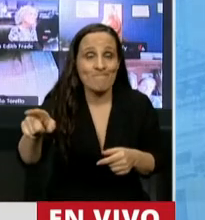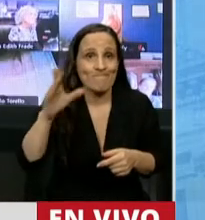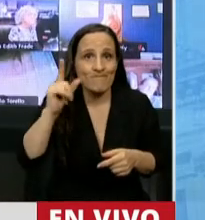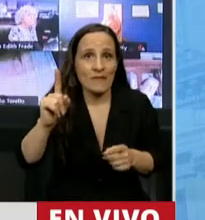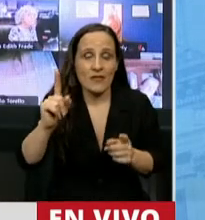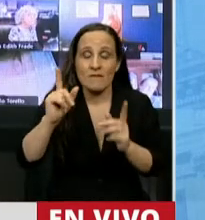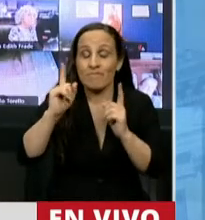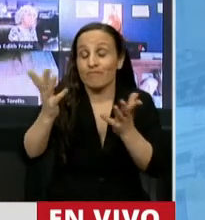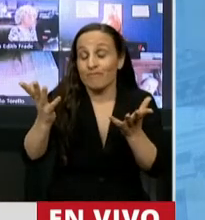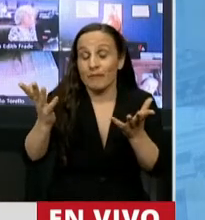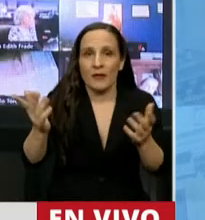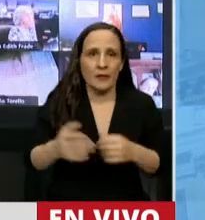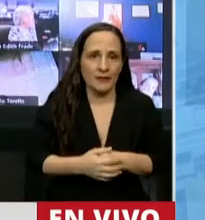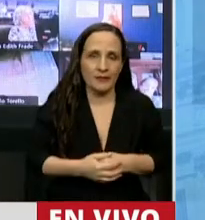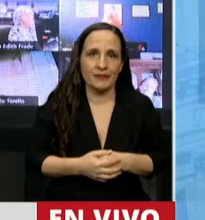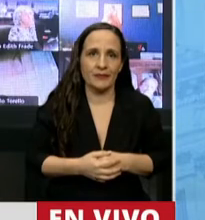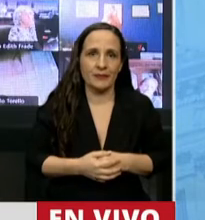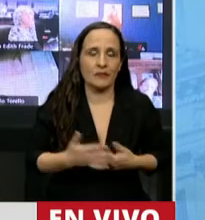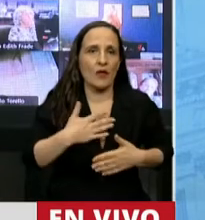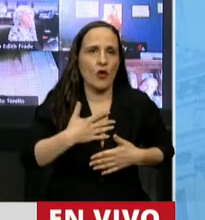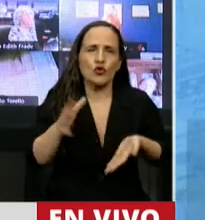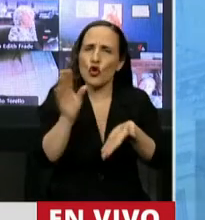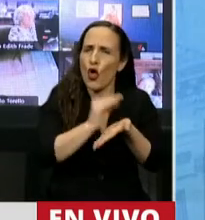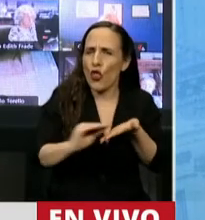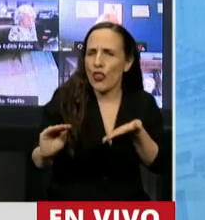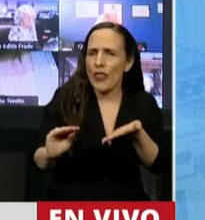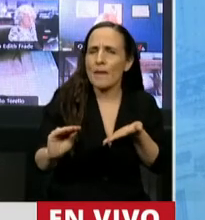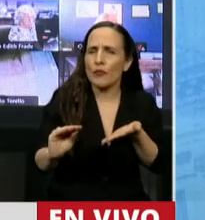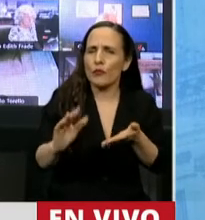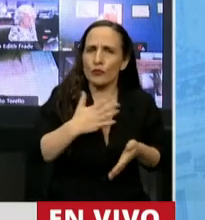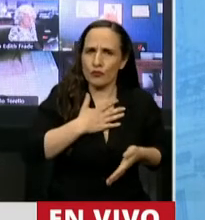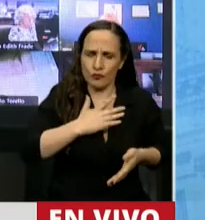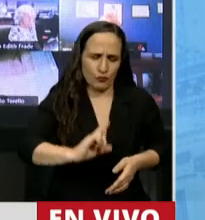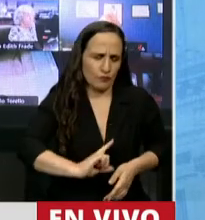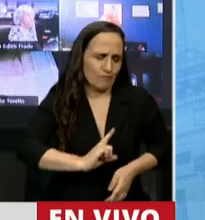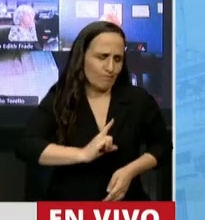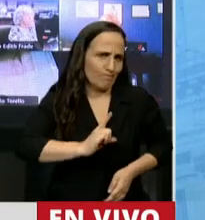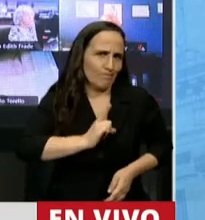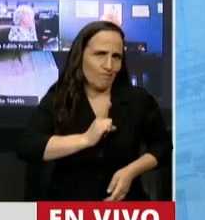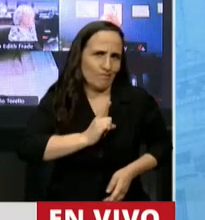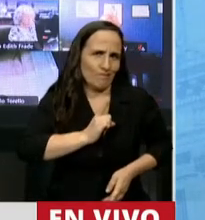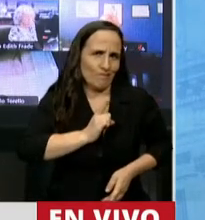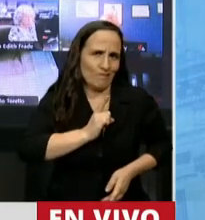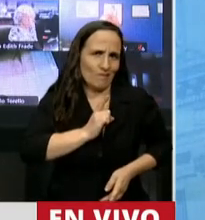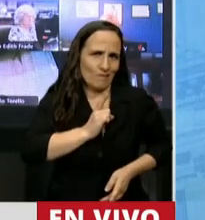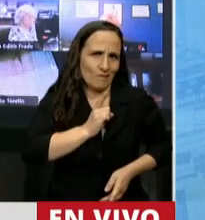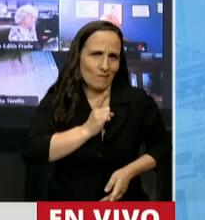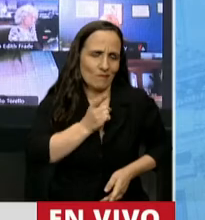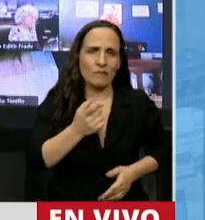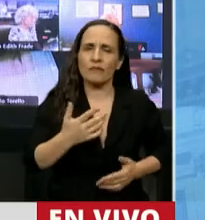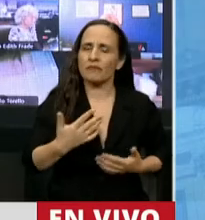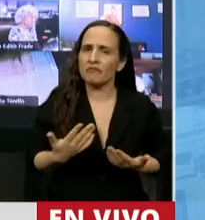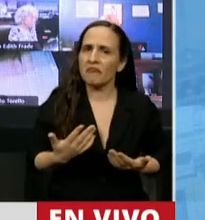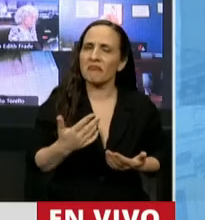La verdad que ser diputado es un honor, representar a